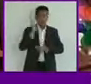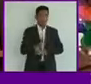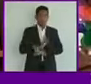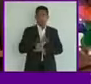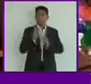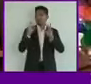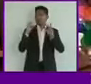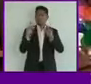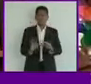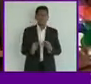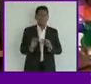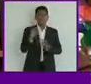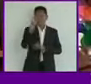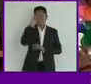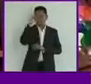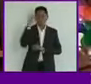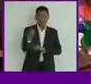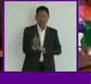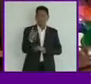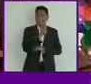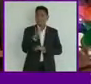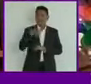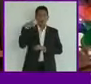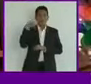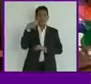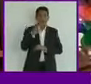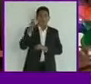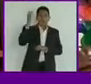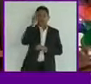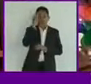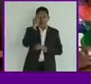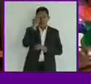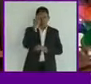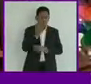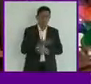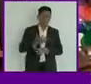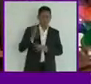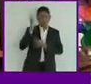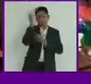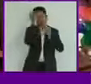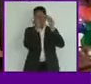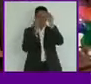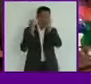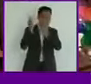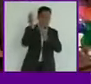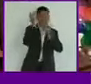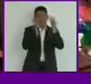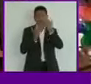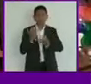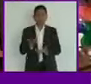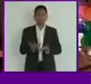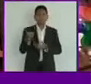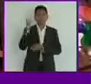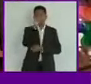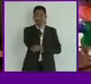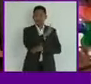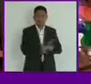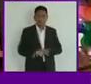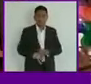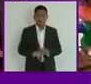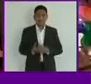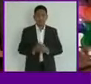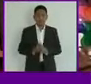muy importante, de ahí los conceptos, ¿no? De la preocupación de la violencia, de los padres, qué hacemos con los papás, ¿no? A lo mejor ya no es los papás diciendo qué hago con